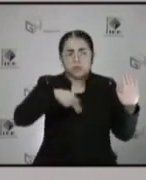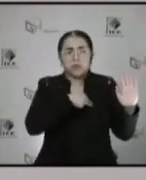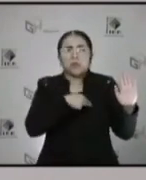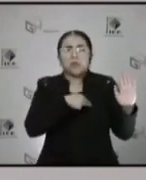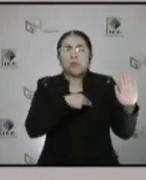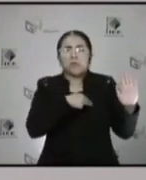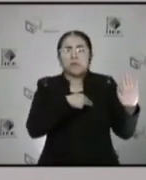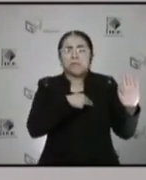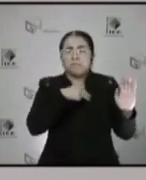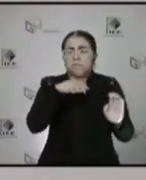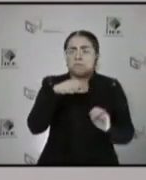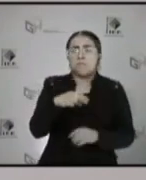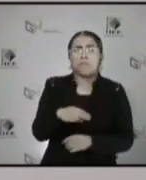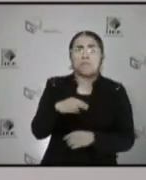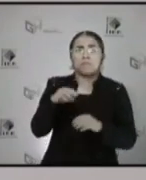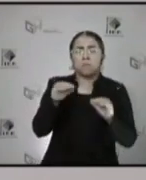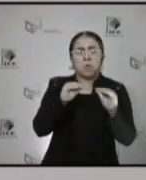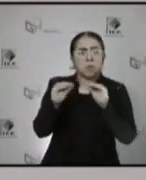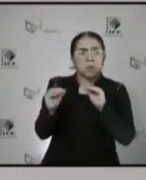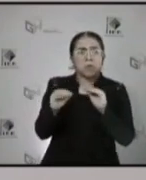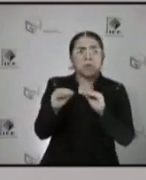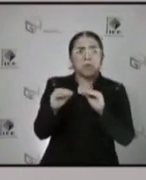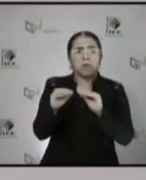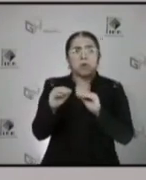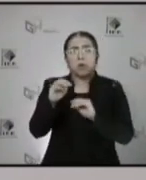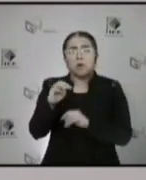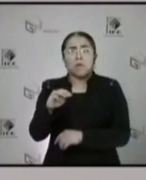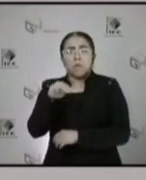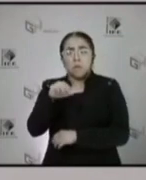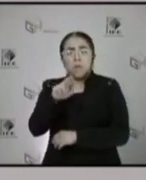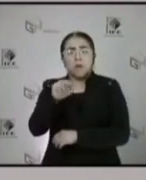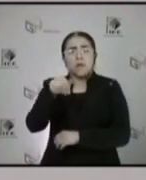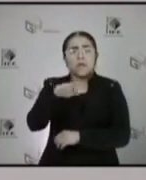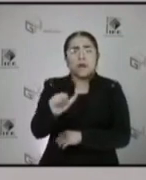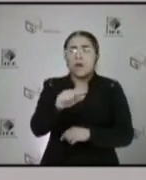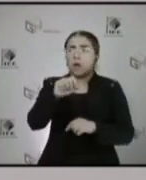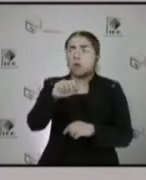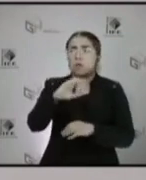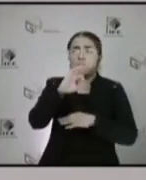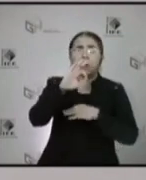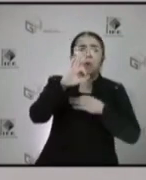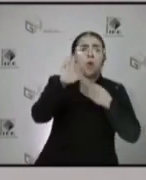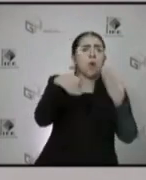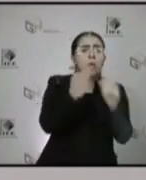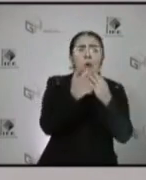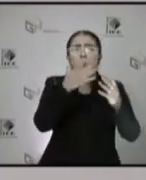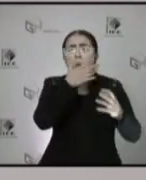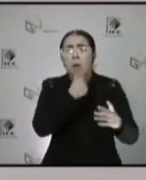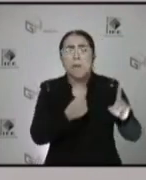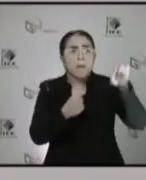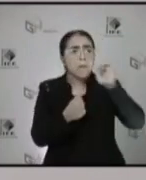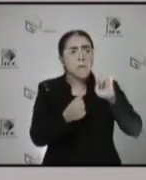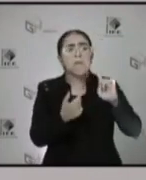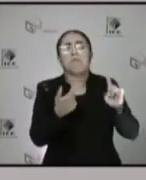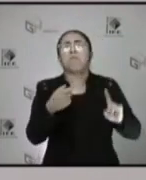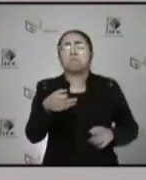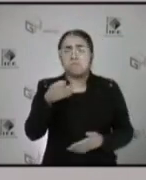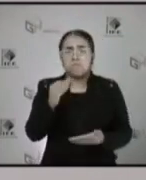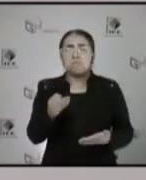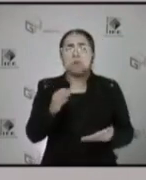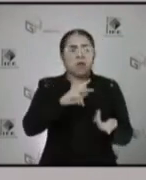movimiento, miles y miles de mujeres y hombres de todos los partidos políticos han aceptado el reto